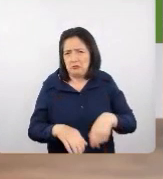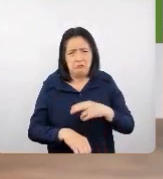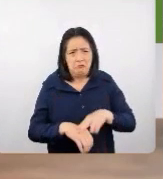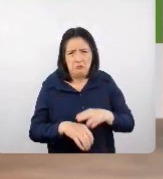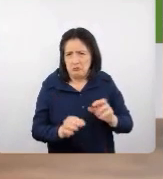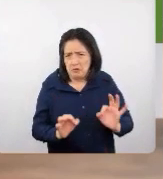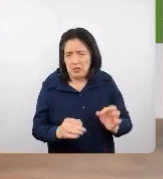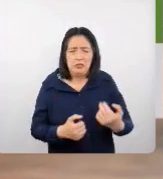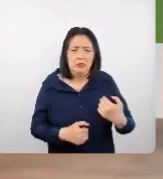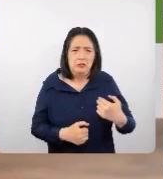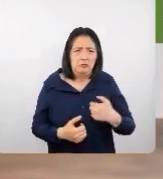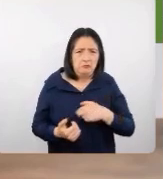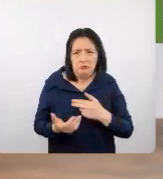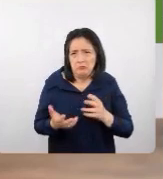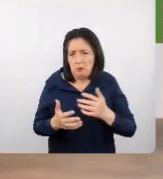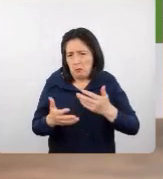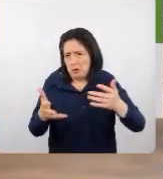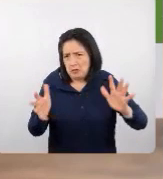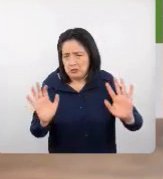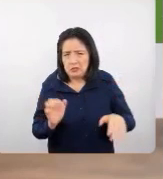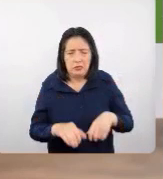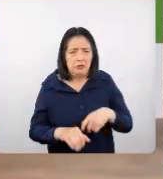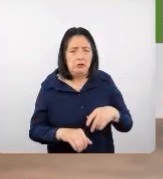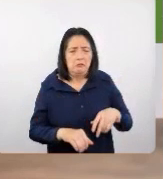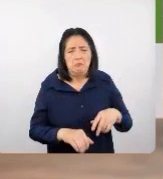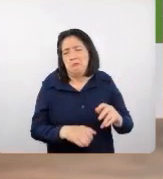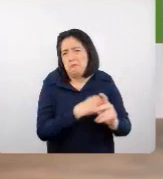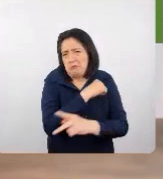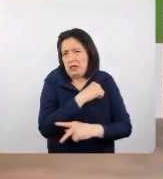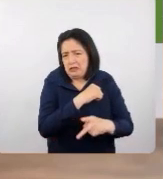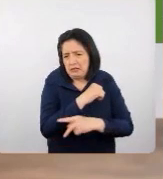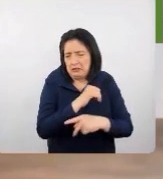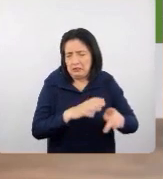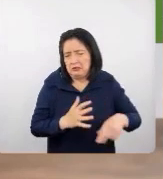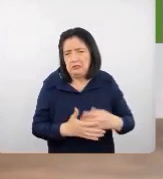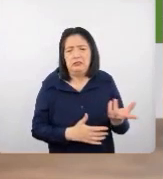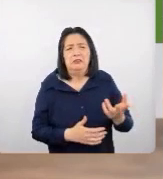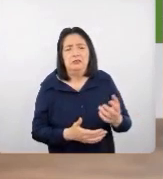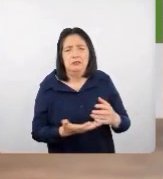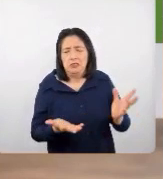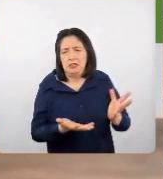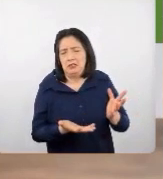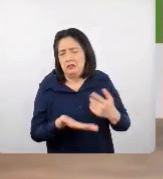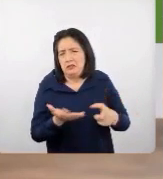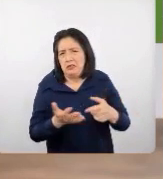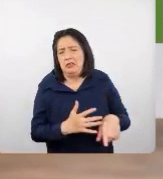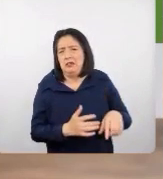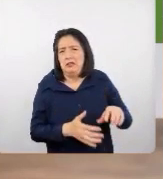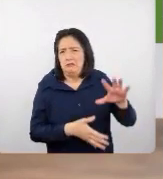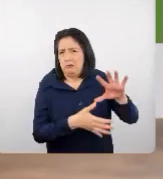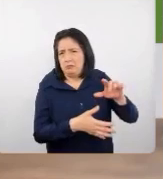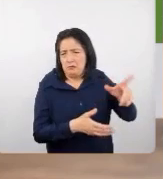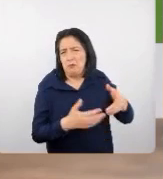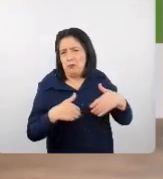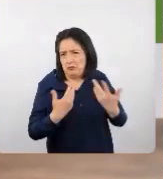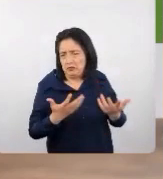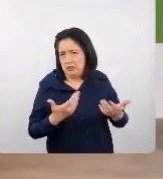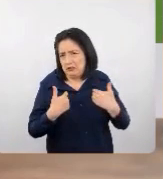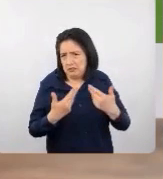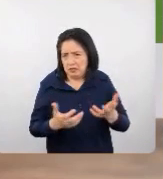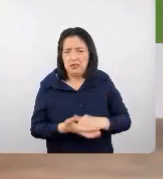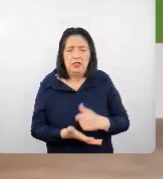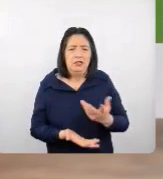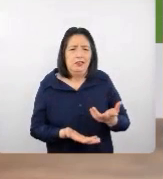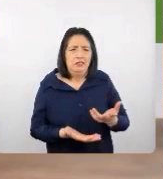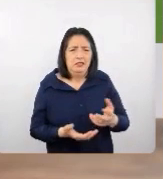nosotros podríamos tener o que cualquier país occidental podría tener, es muy importante y